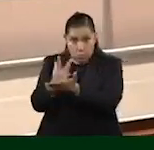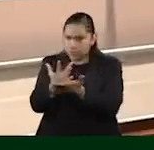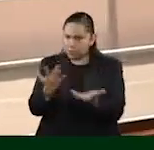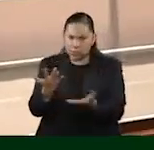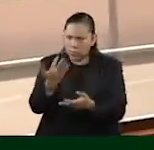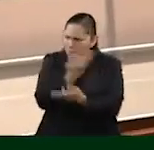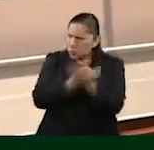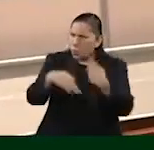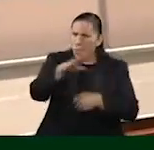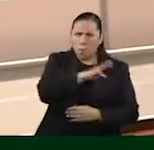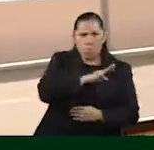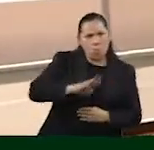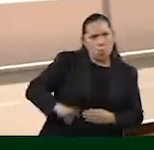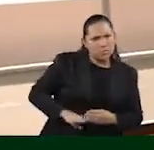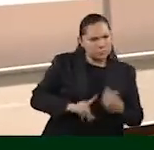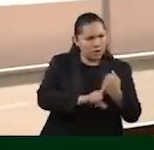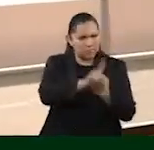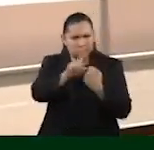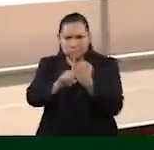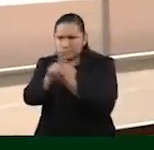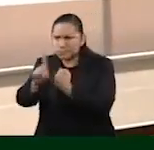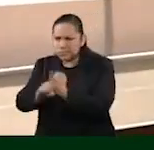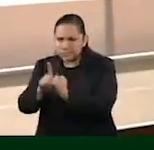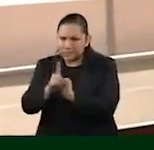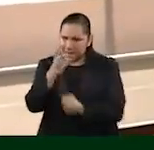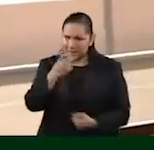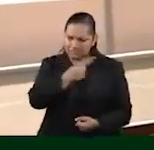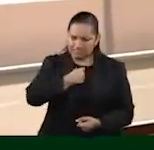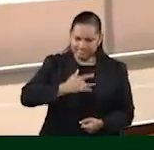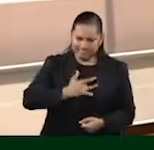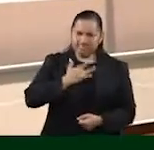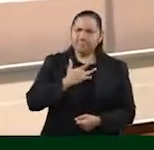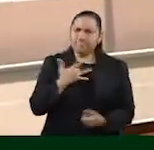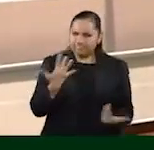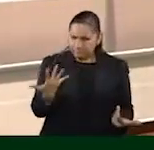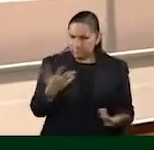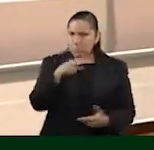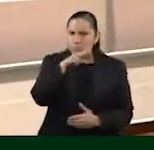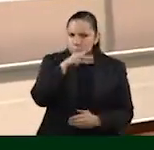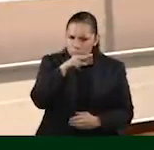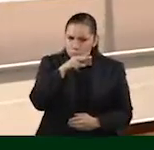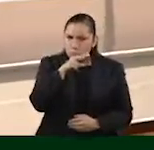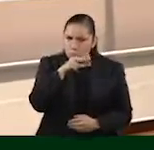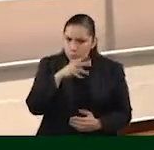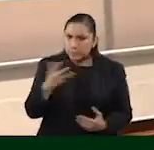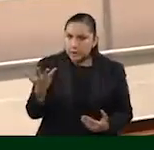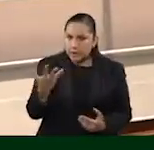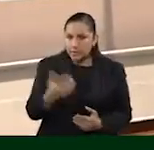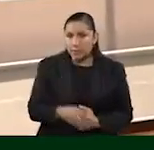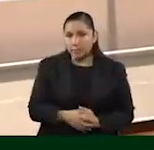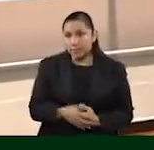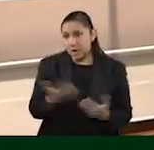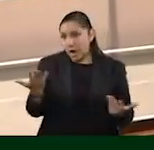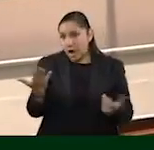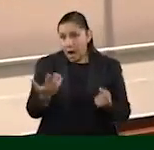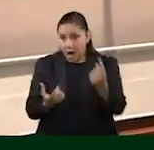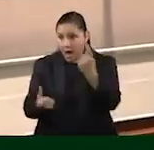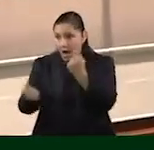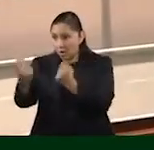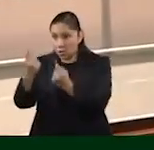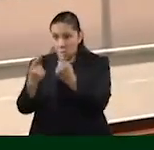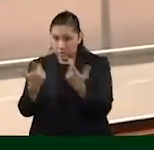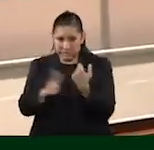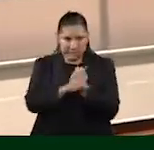preocupante entonces este hay muchos este ya temas muy graves en